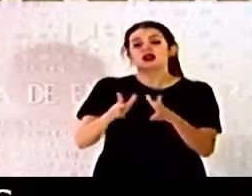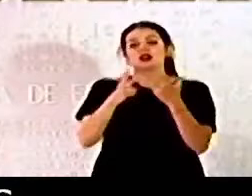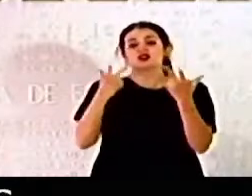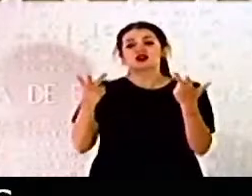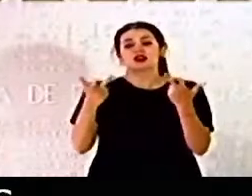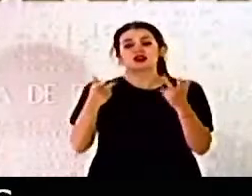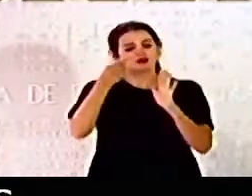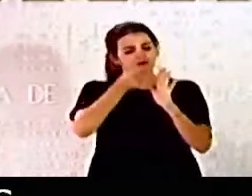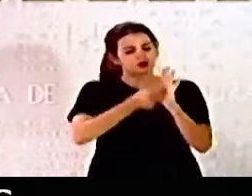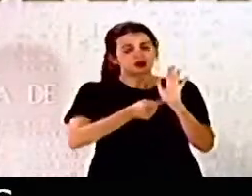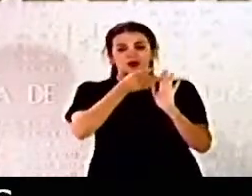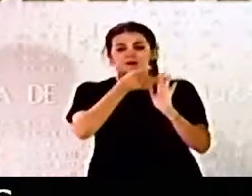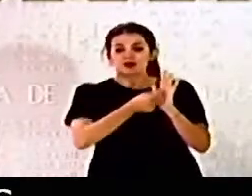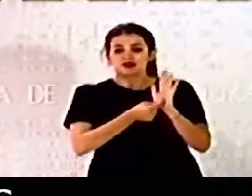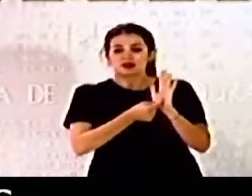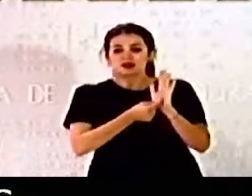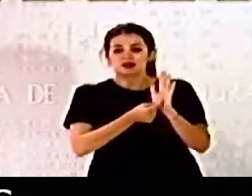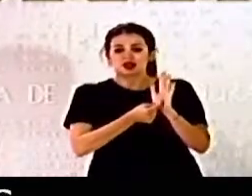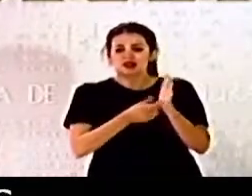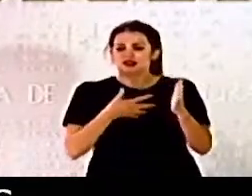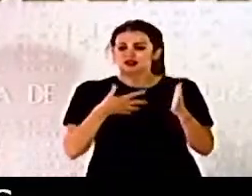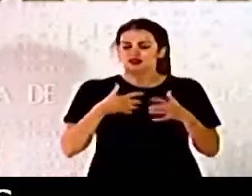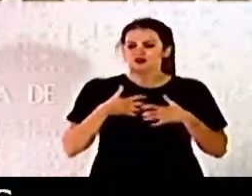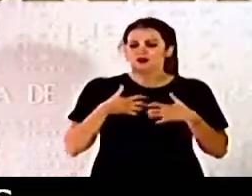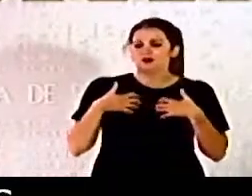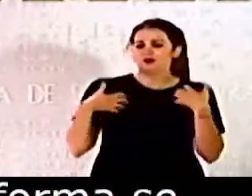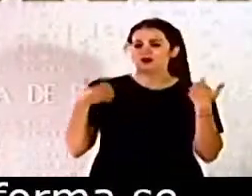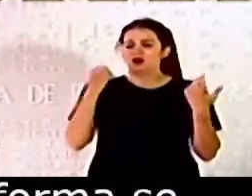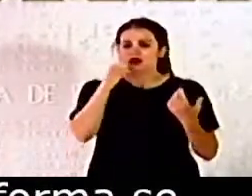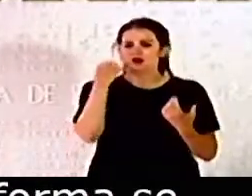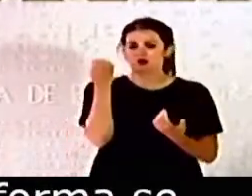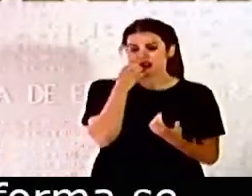las medidas que podemos tomar en este momento.